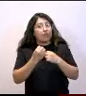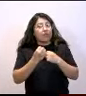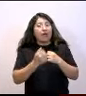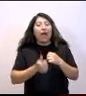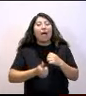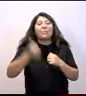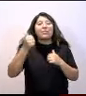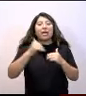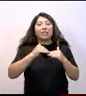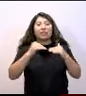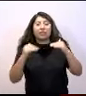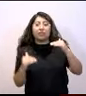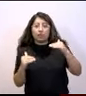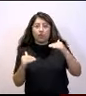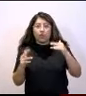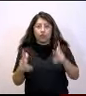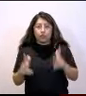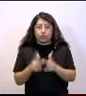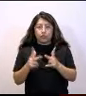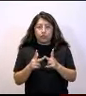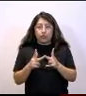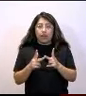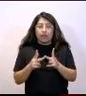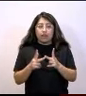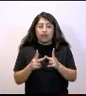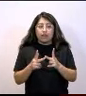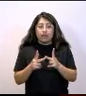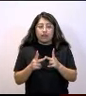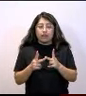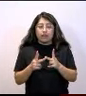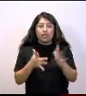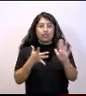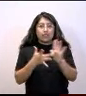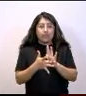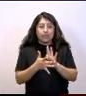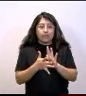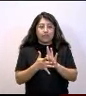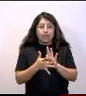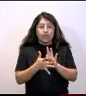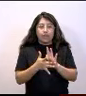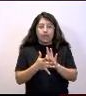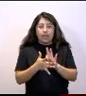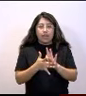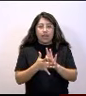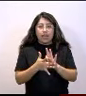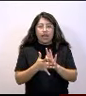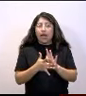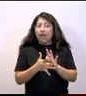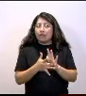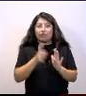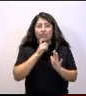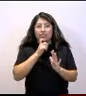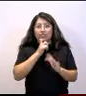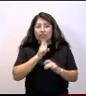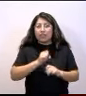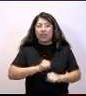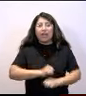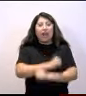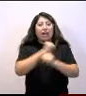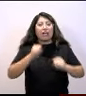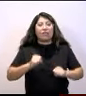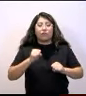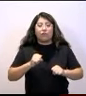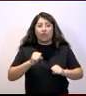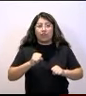la desigualdad social, va a significar la imposibilidad de reforzar nuestros servicios públicos,